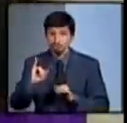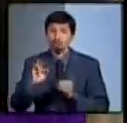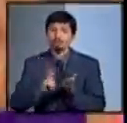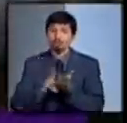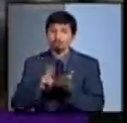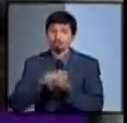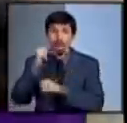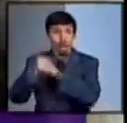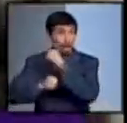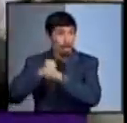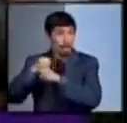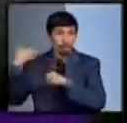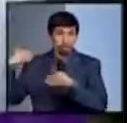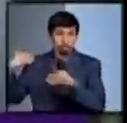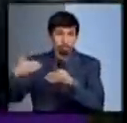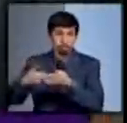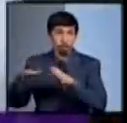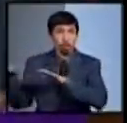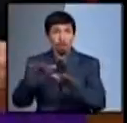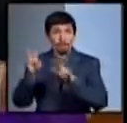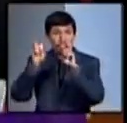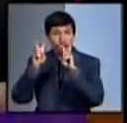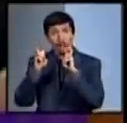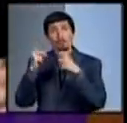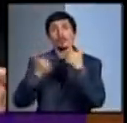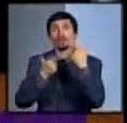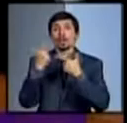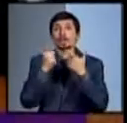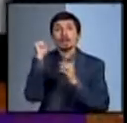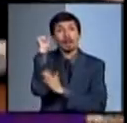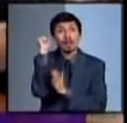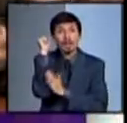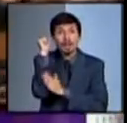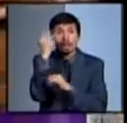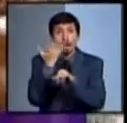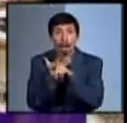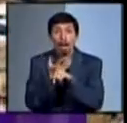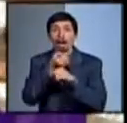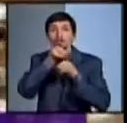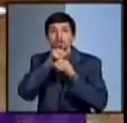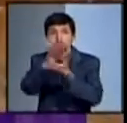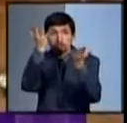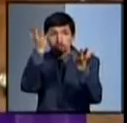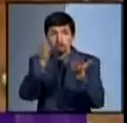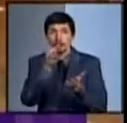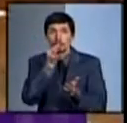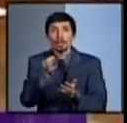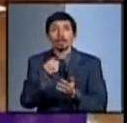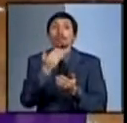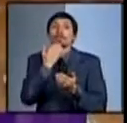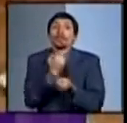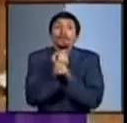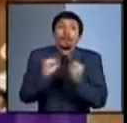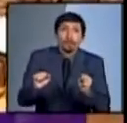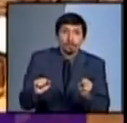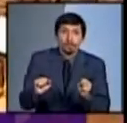Efectivamente, fue un año de muchos movimientos en la política. En la alianza de gobierno hubo proclamaciones y también retiros. Primero, Lawrence